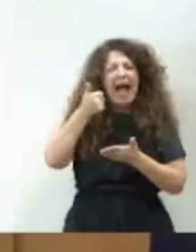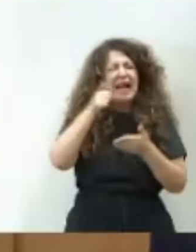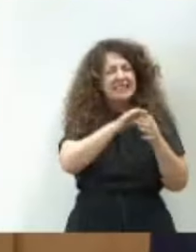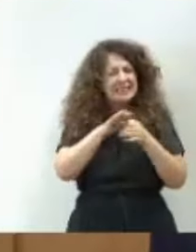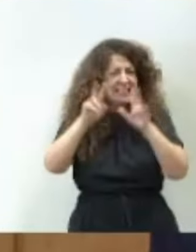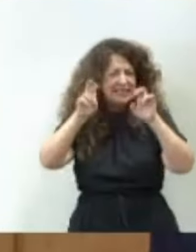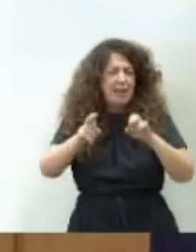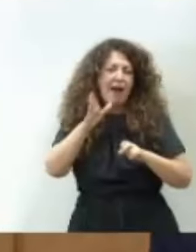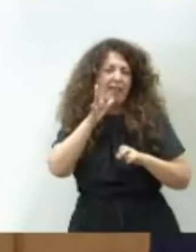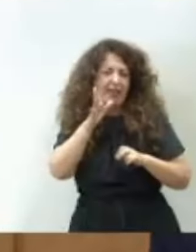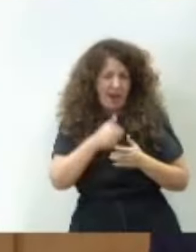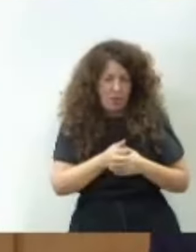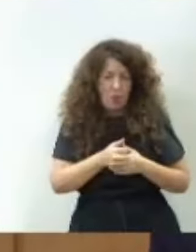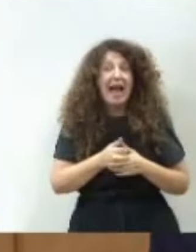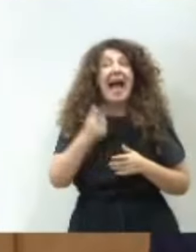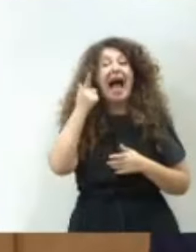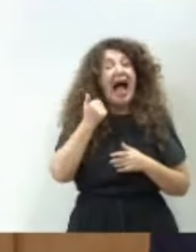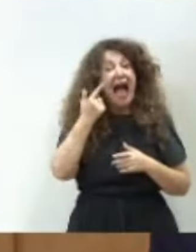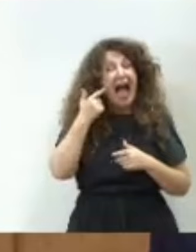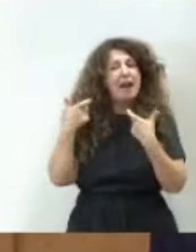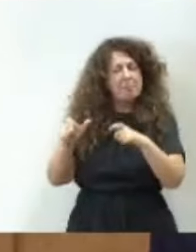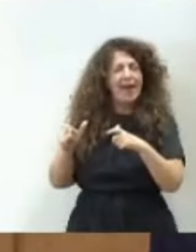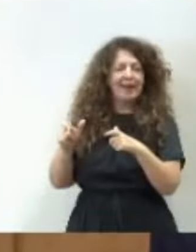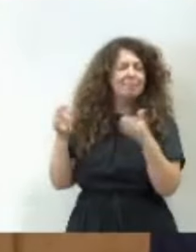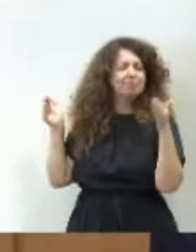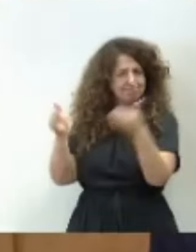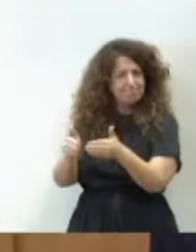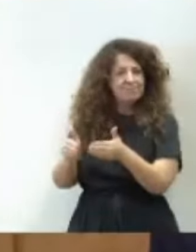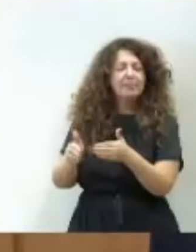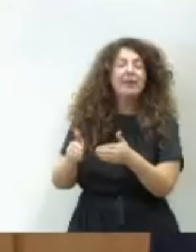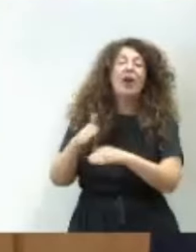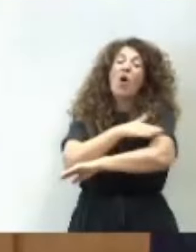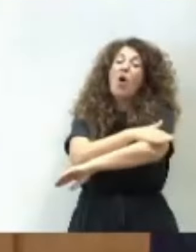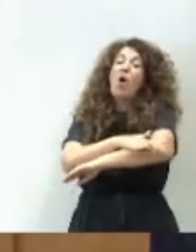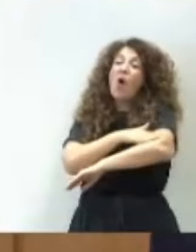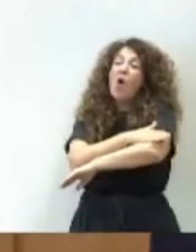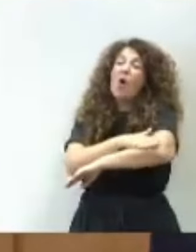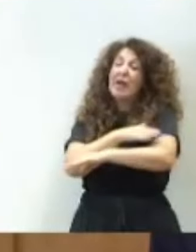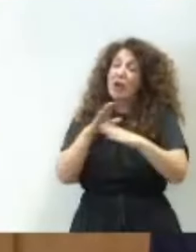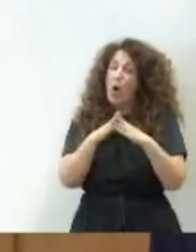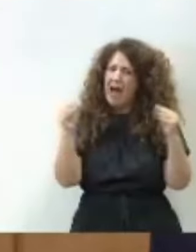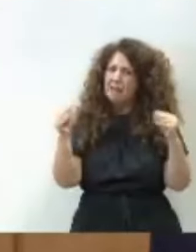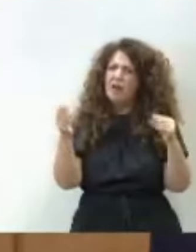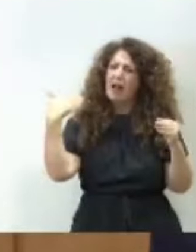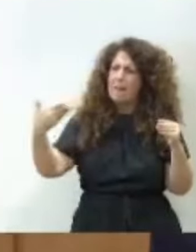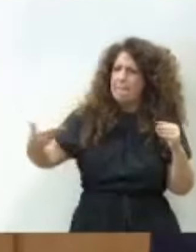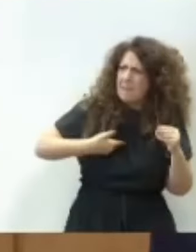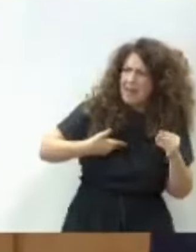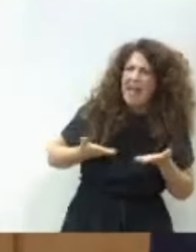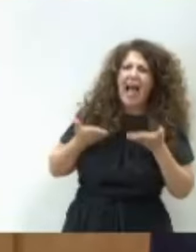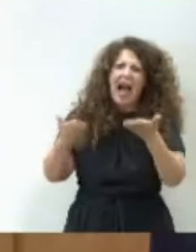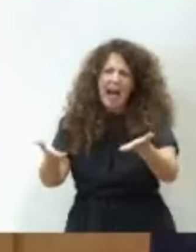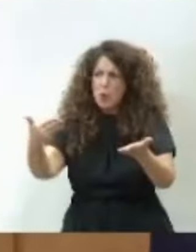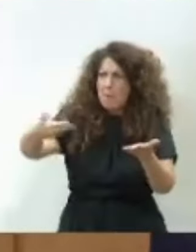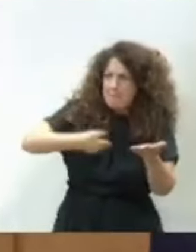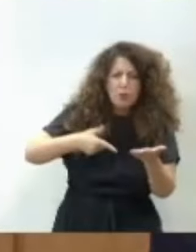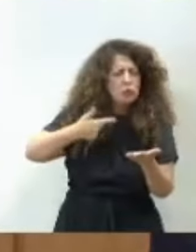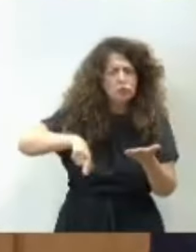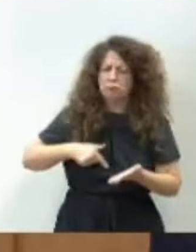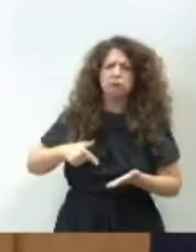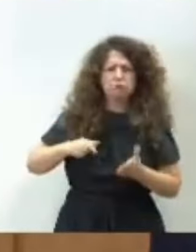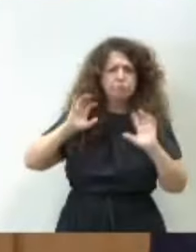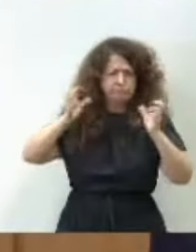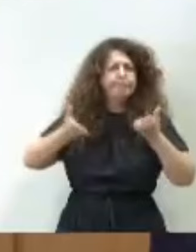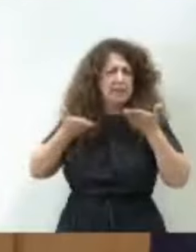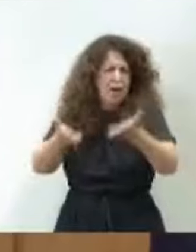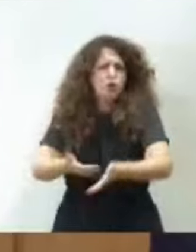en particular en Almería. Y en particular con el Gobierno de la Junta de Andalucía, que nos pidió ayuda y siempre que la ha pedido se la hemos dado.